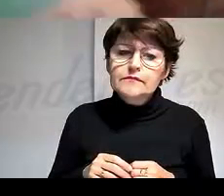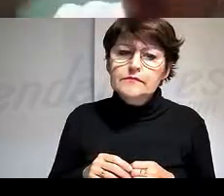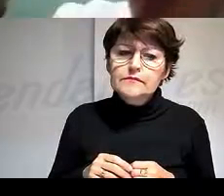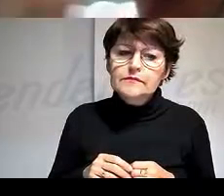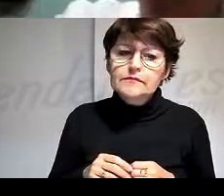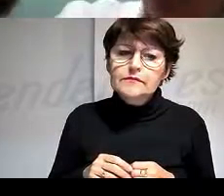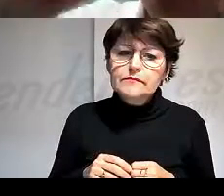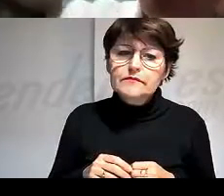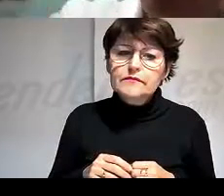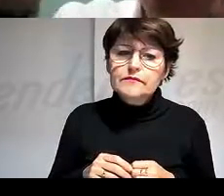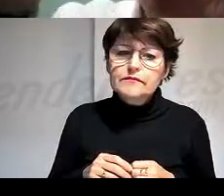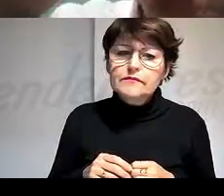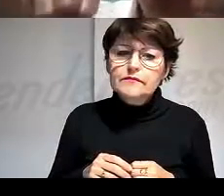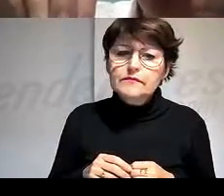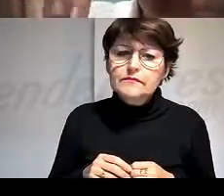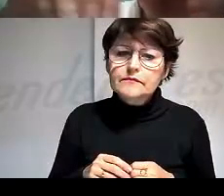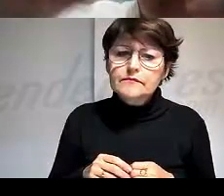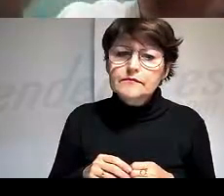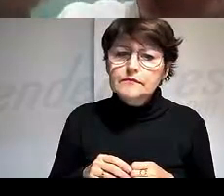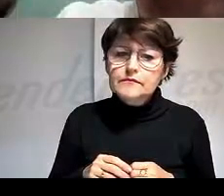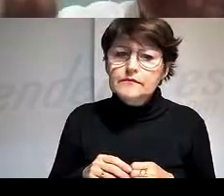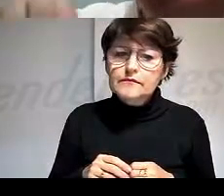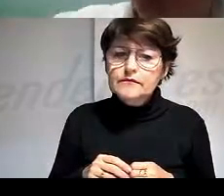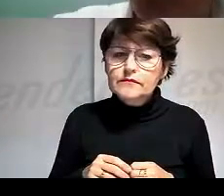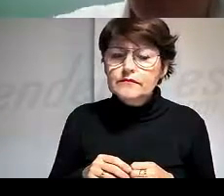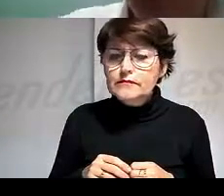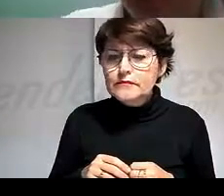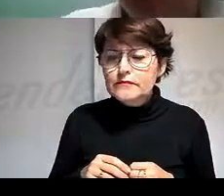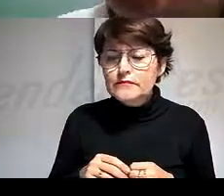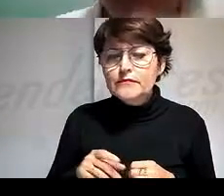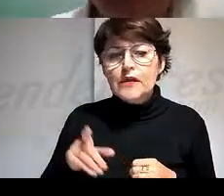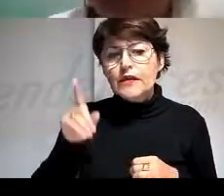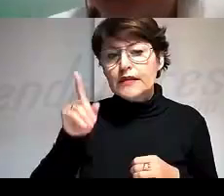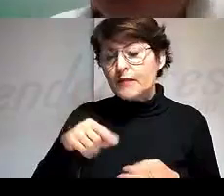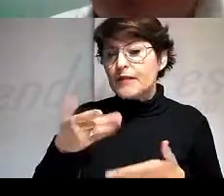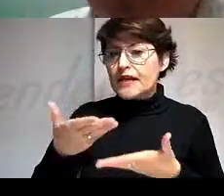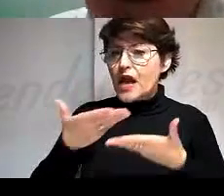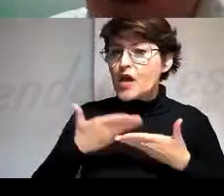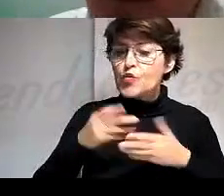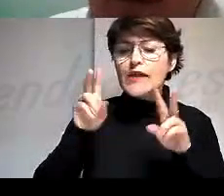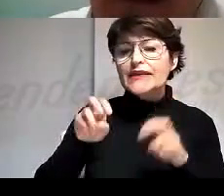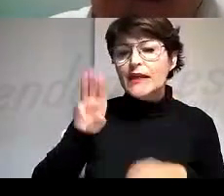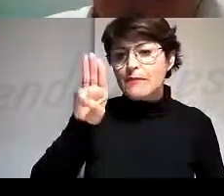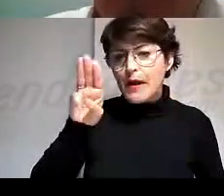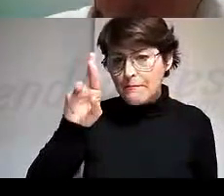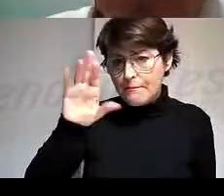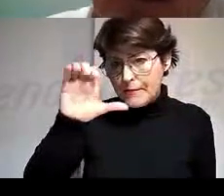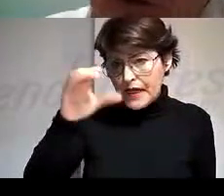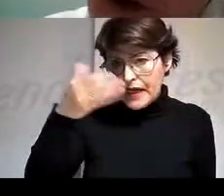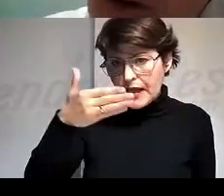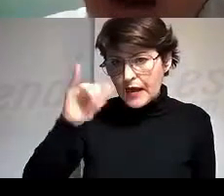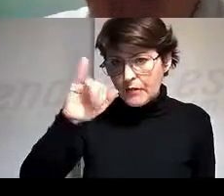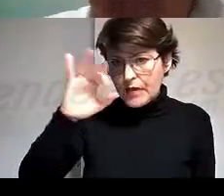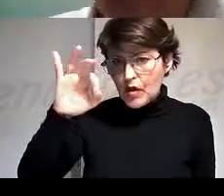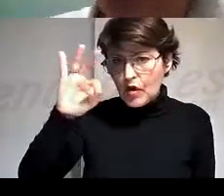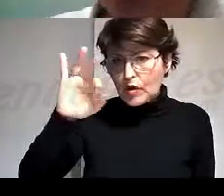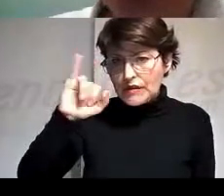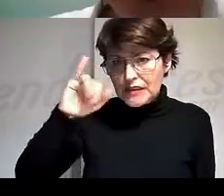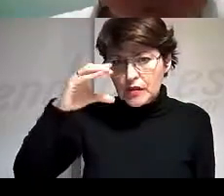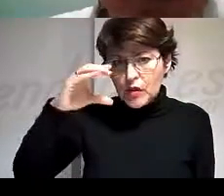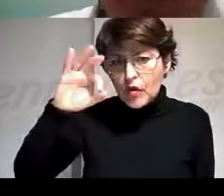de microbioma, a nivel de lo que comentábamos antes de los prebióticos y los probióticos, a nivel de microbioma, todas estas